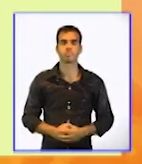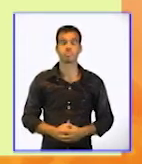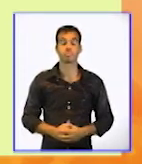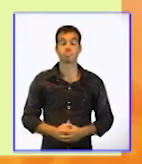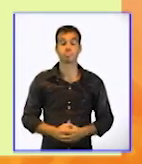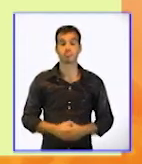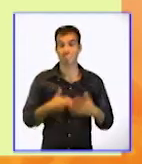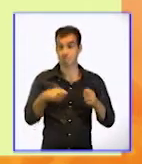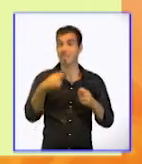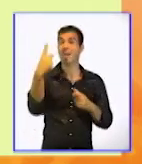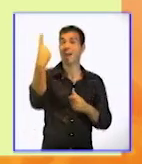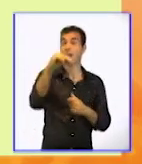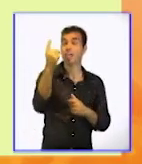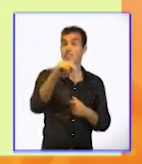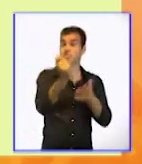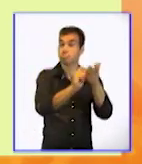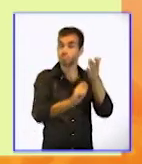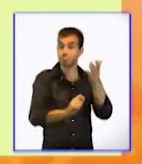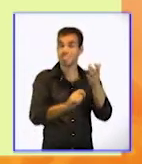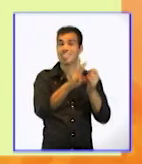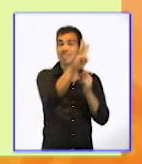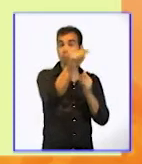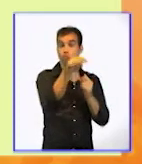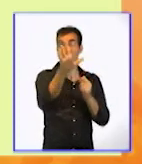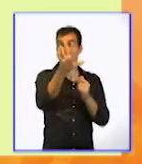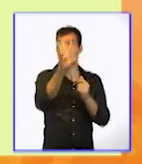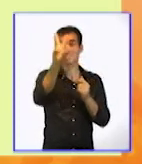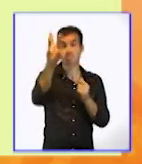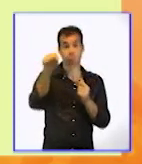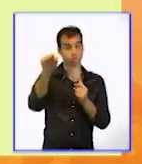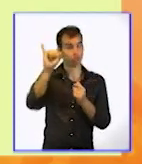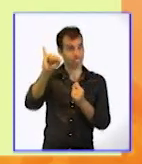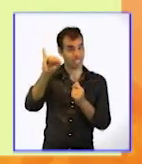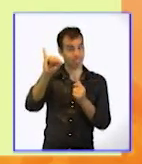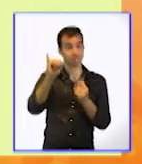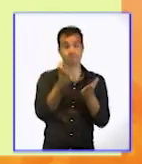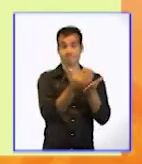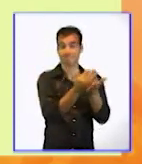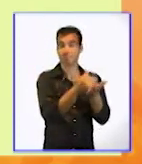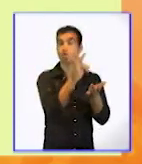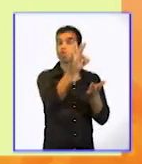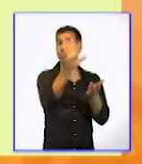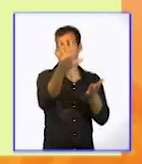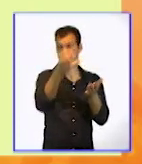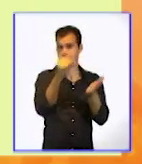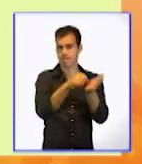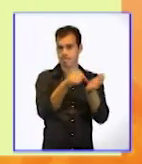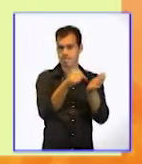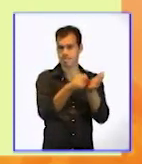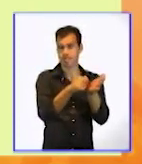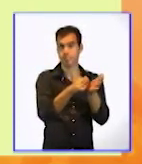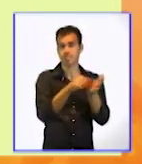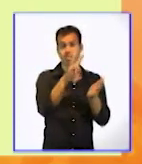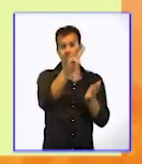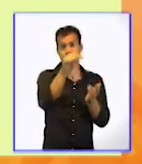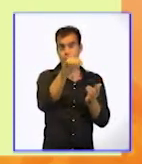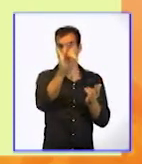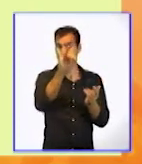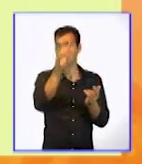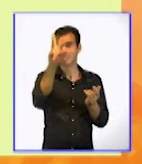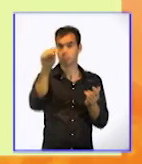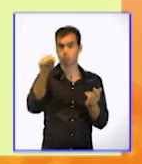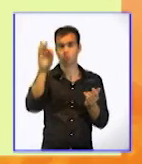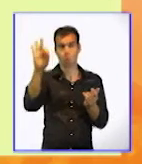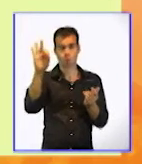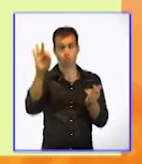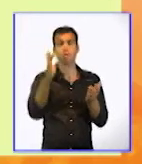Vamos también a resolver los ejercicios 3.5 y 3.6, página 85, 3.7 y